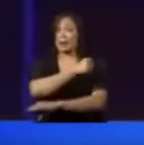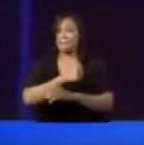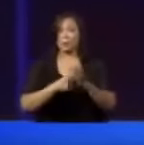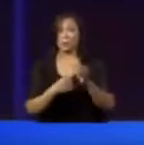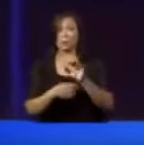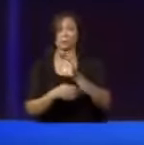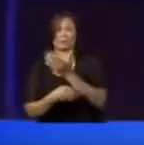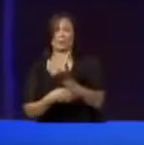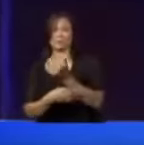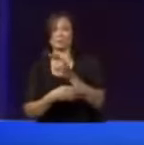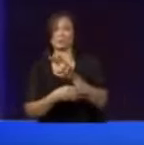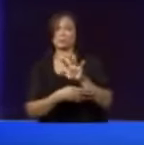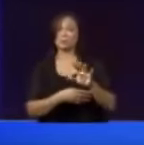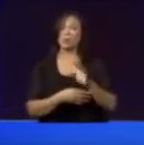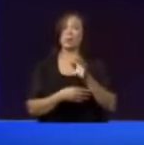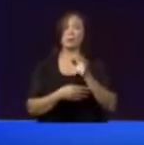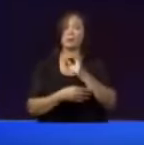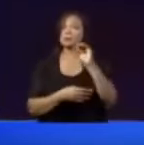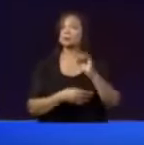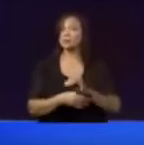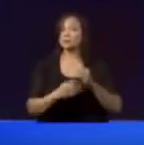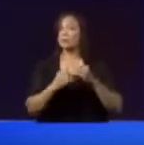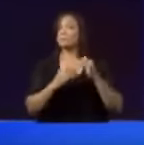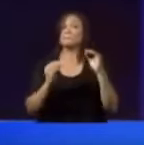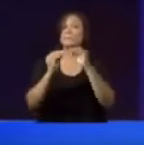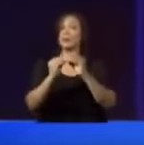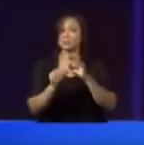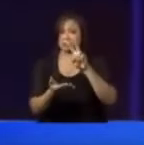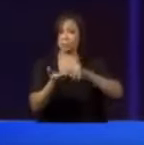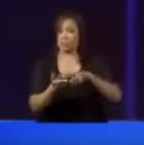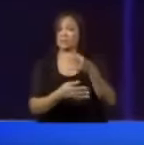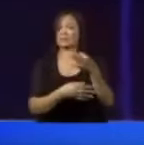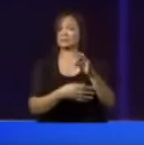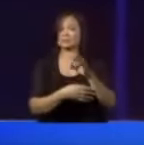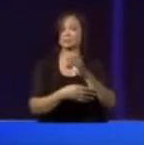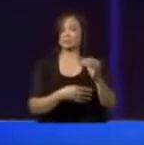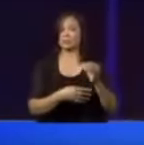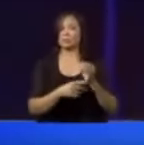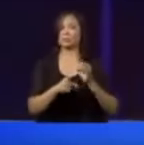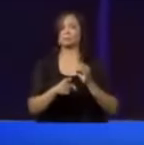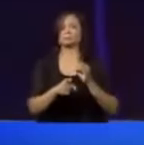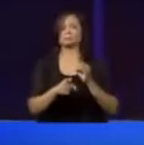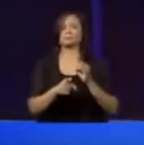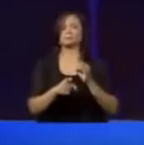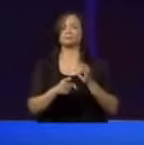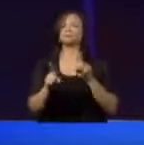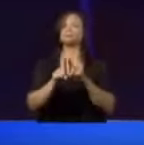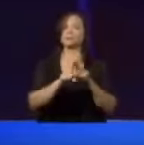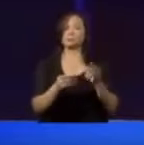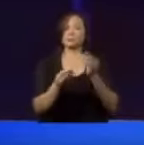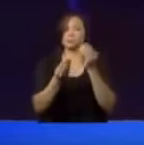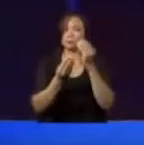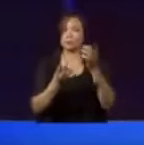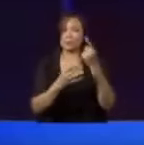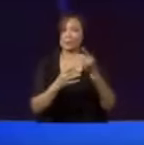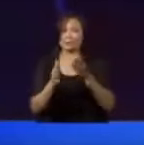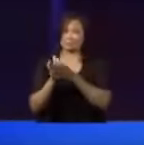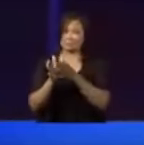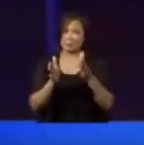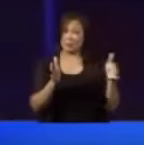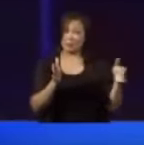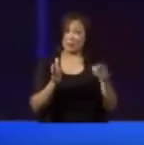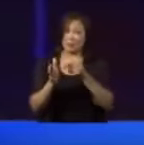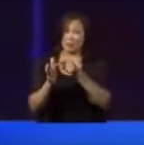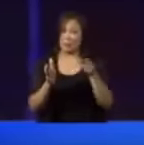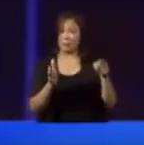produciendo entre un 15 o un 25% más que la producción en el 2019. Es bueno conocer que en este periodo de